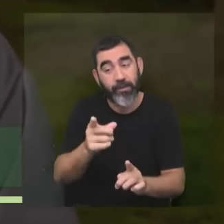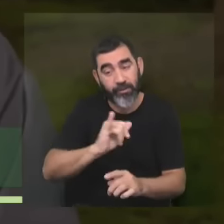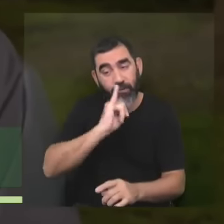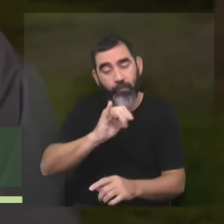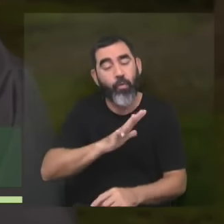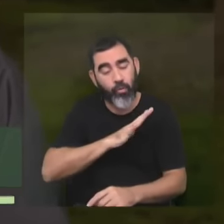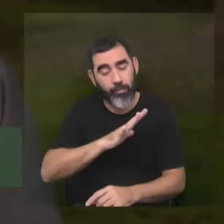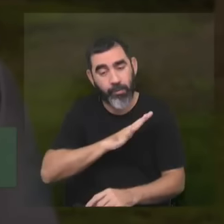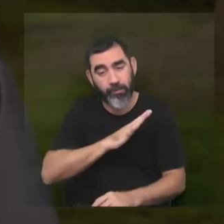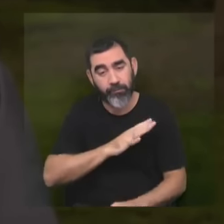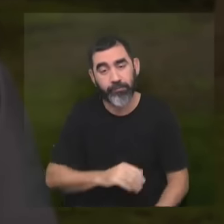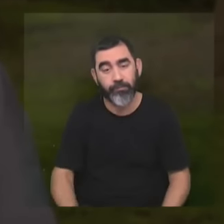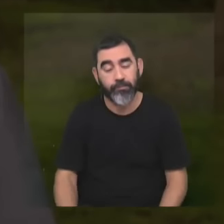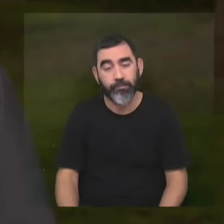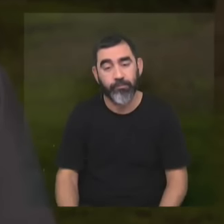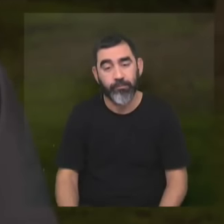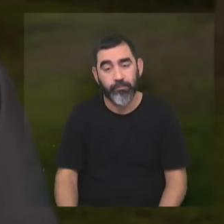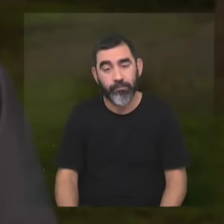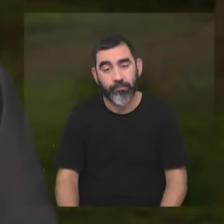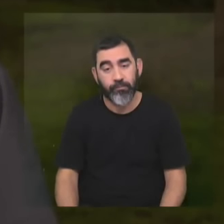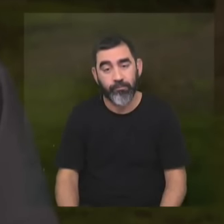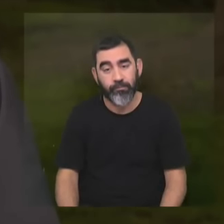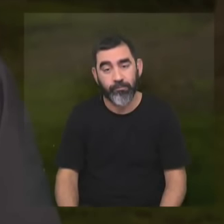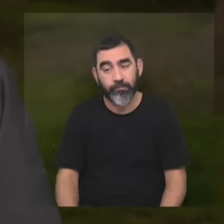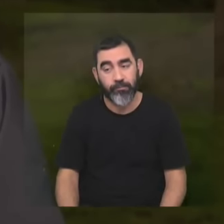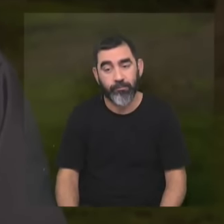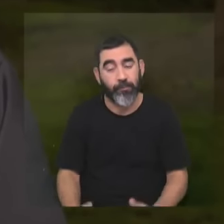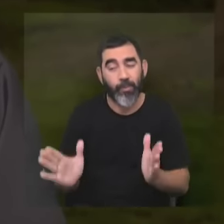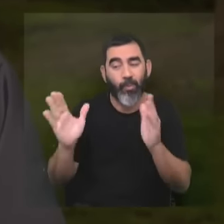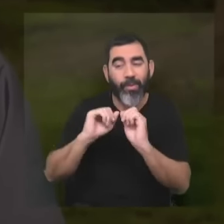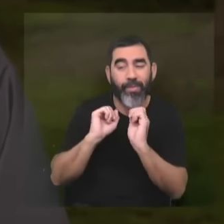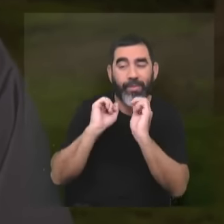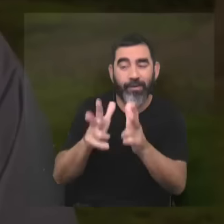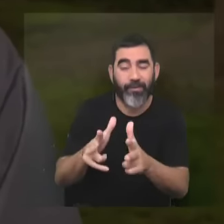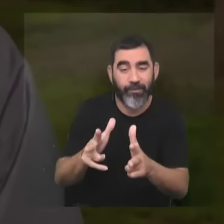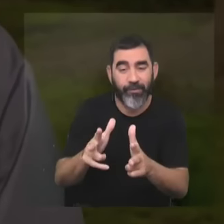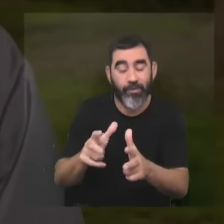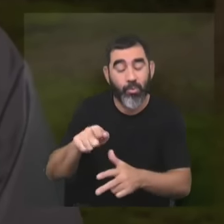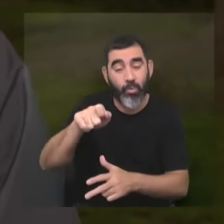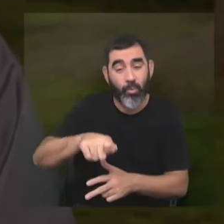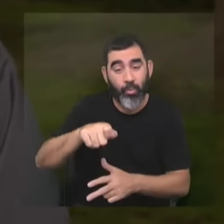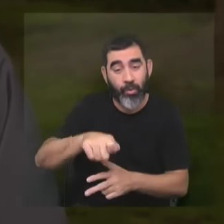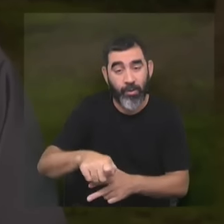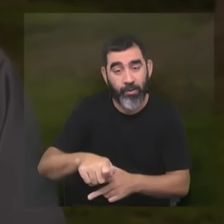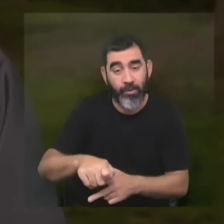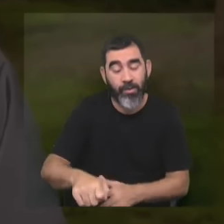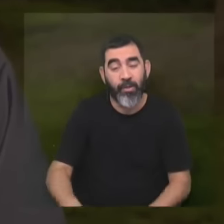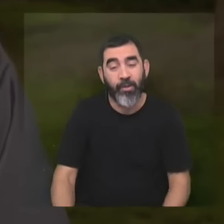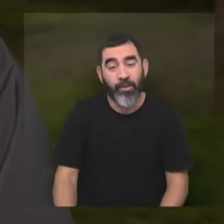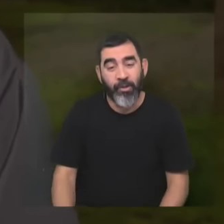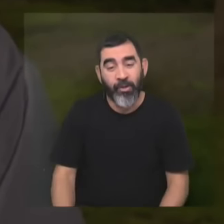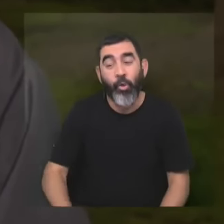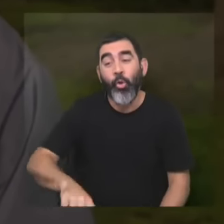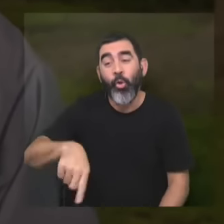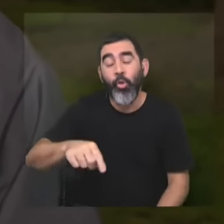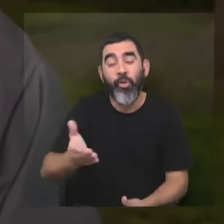existe lo que no eh se puede afirmar en el caso del del juzgado del juez es que dónde